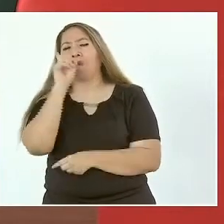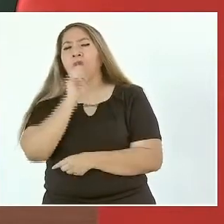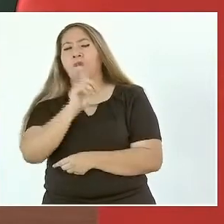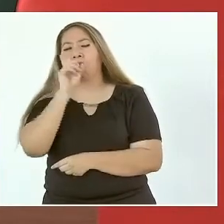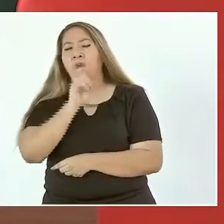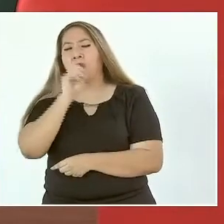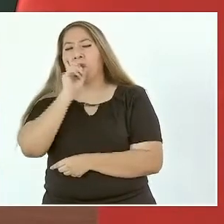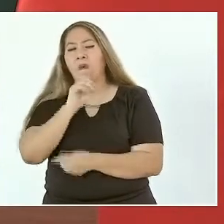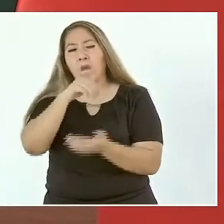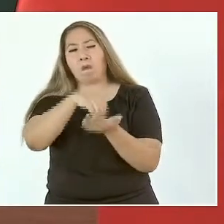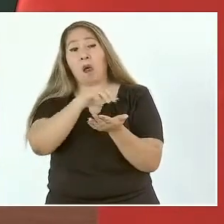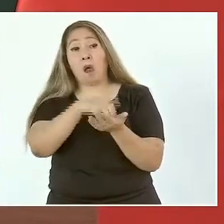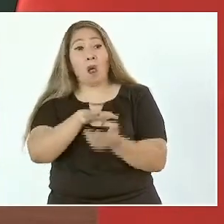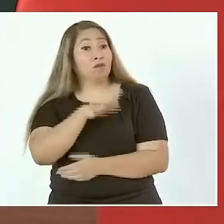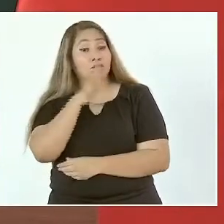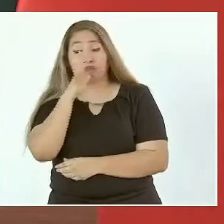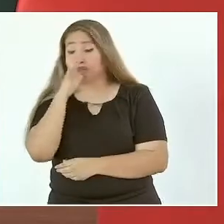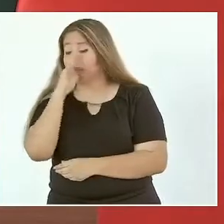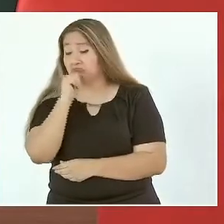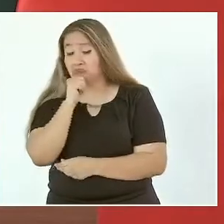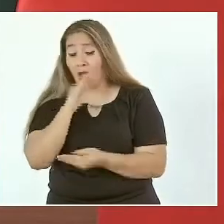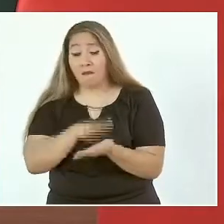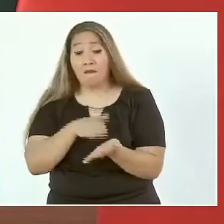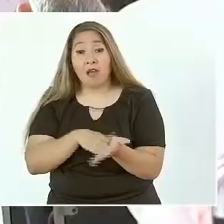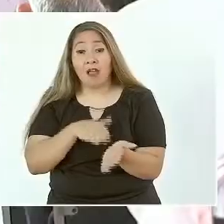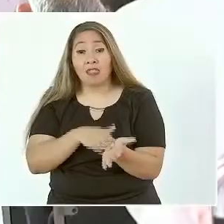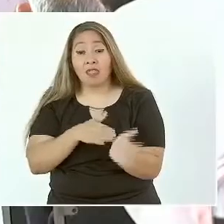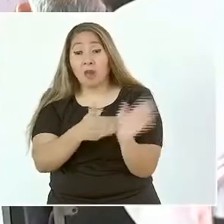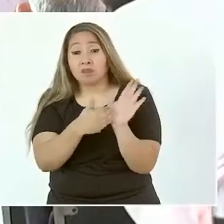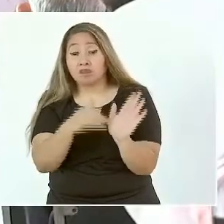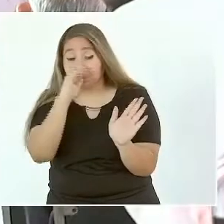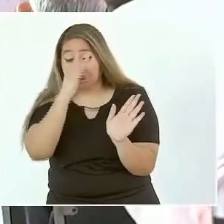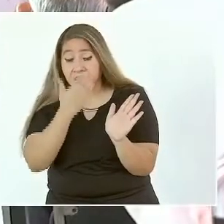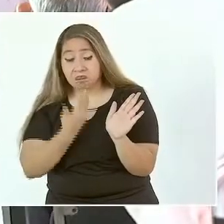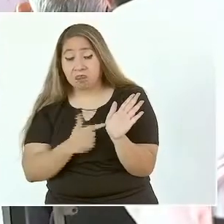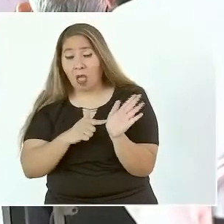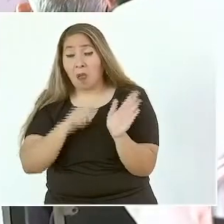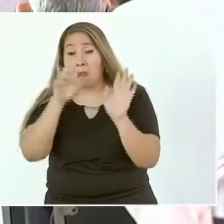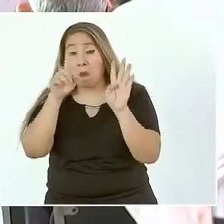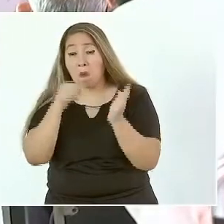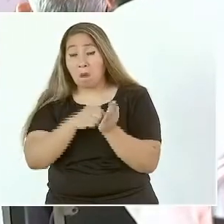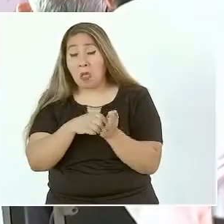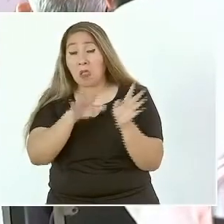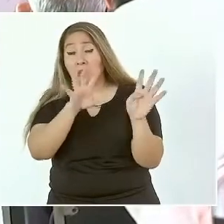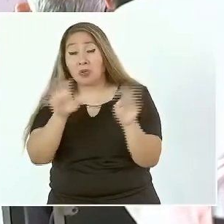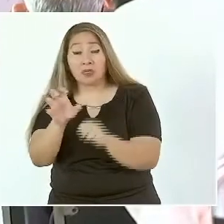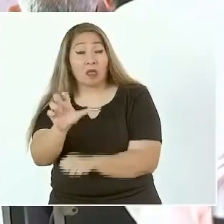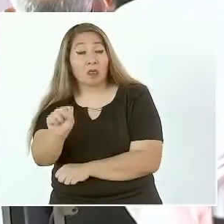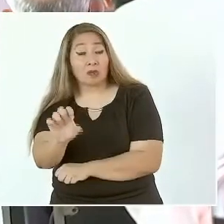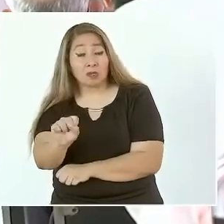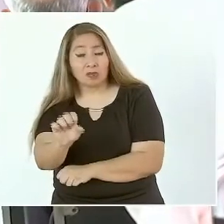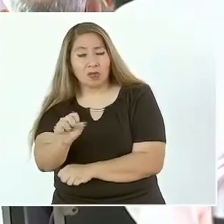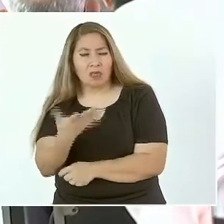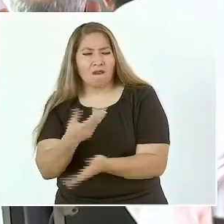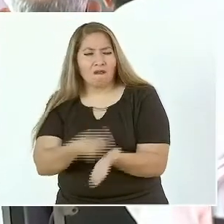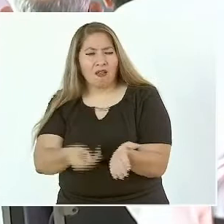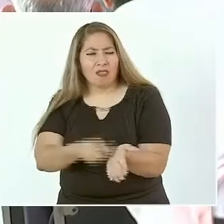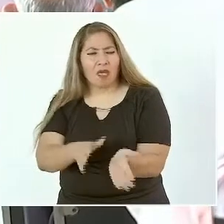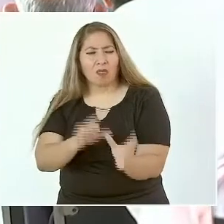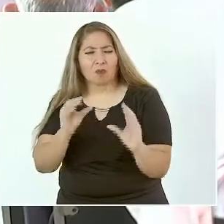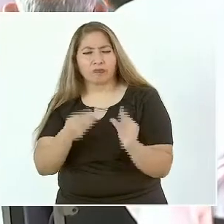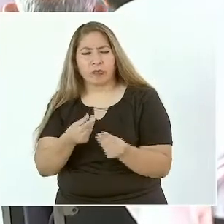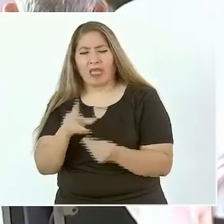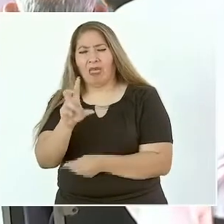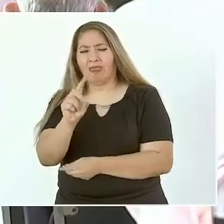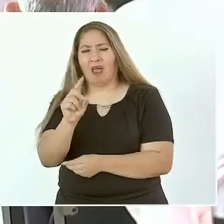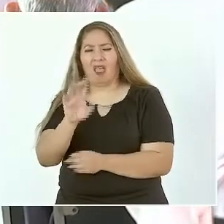más que no pudieron regresar por falta de documentos de identidad, por lo menos hasta 1960. 30 años se